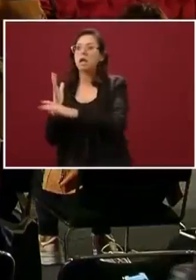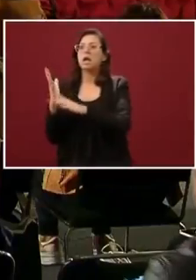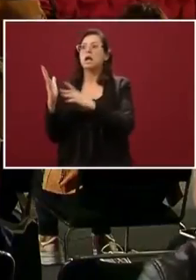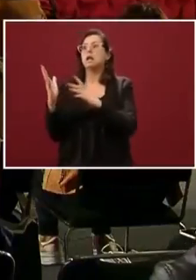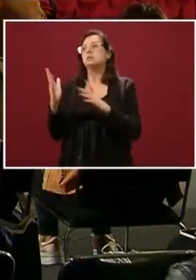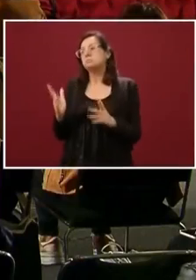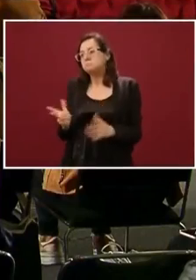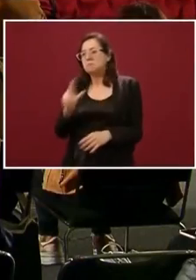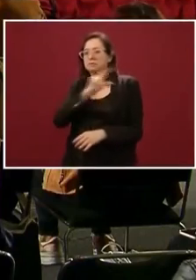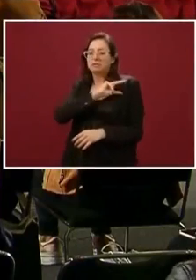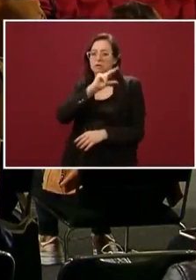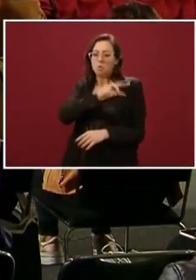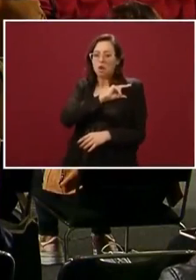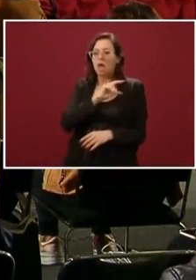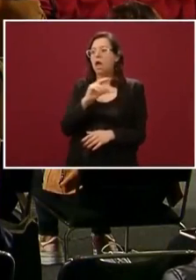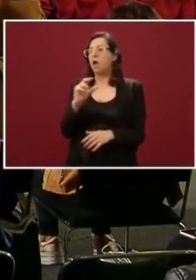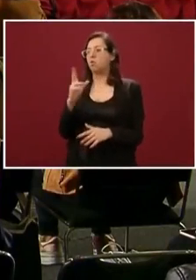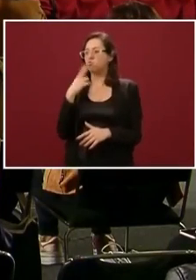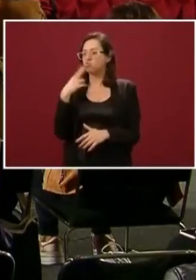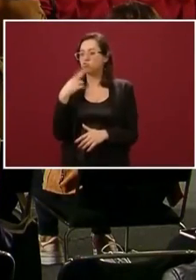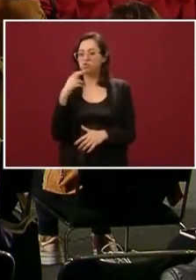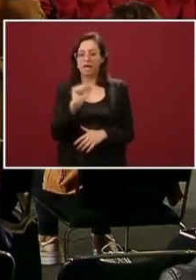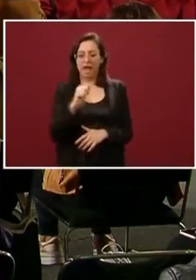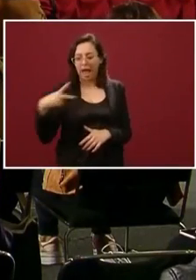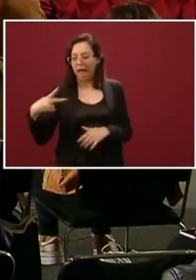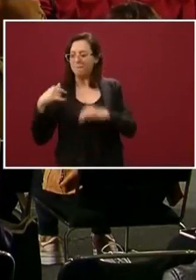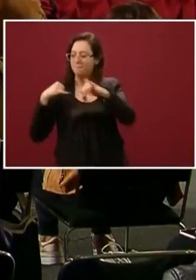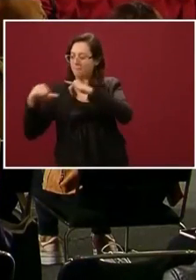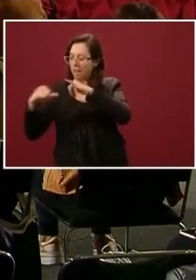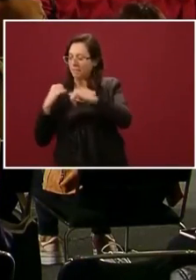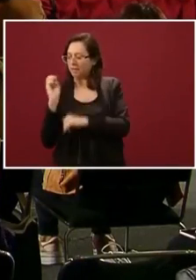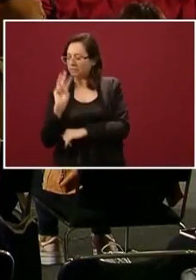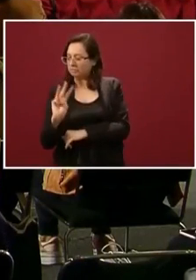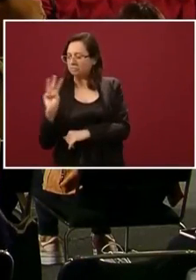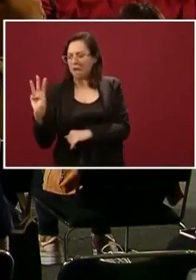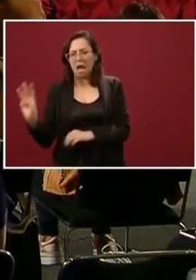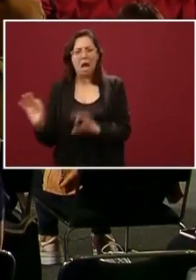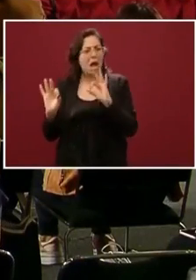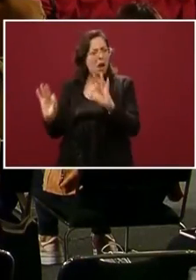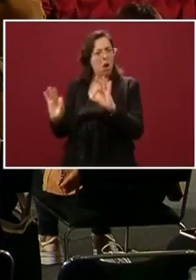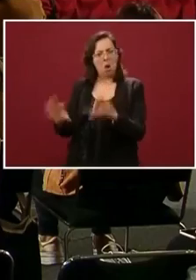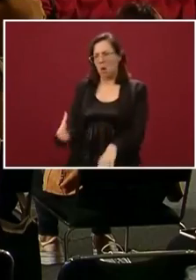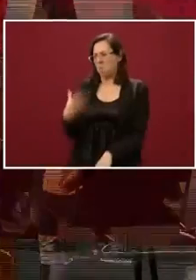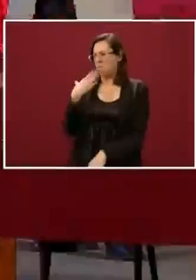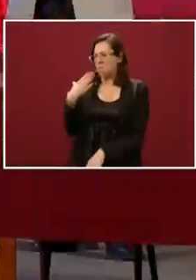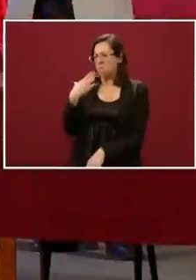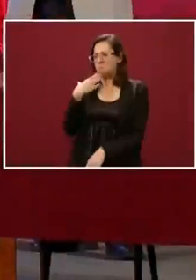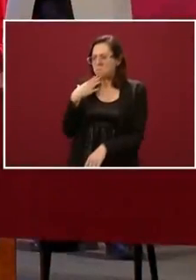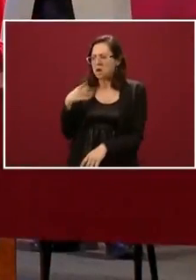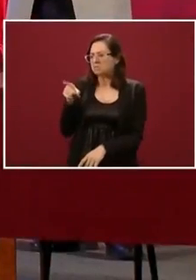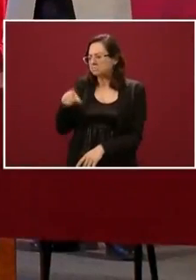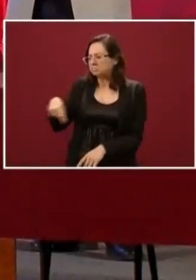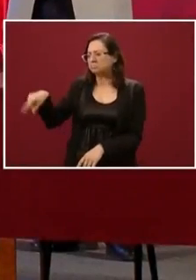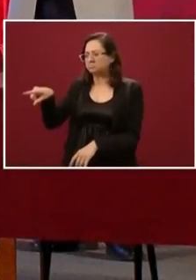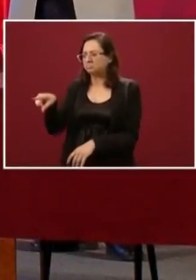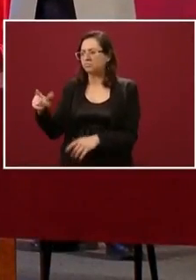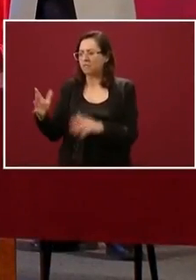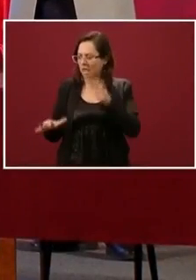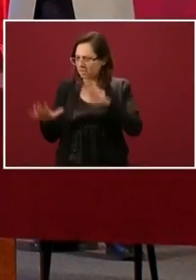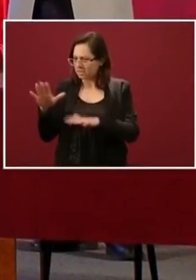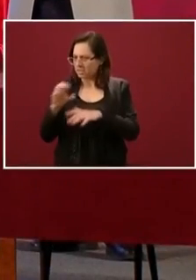que tienen inclusive aplicaciones o mapas interactivos en las páginas, muy buenos, porque tarde que temprano vamos viendo cómo estos se alinean